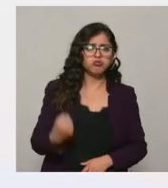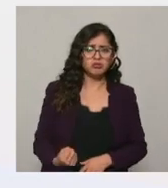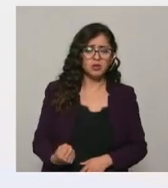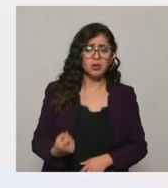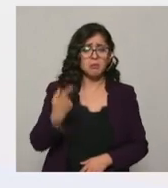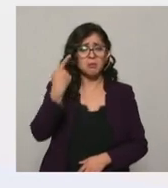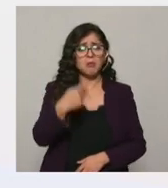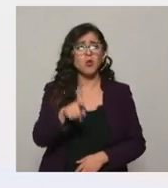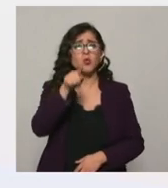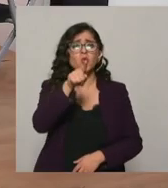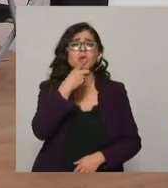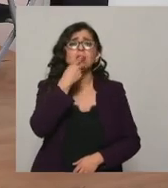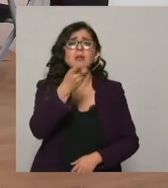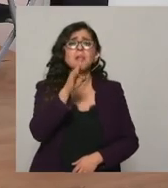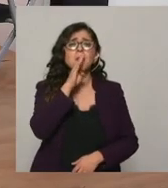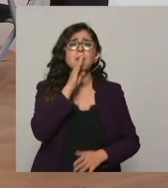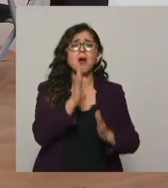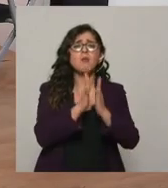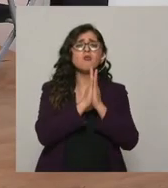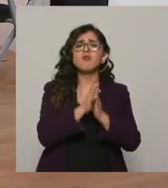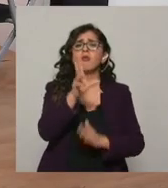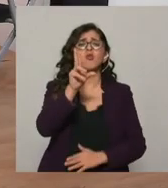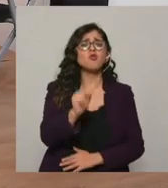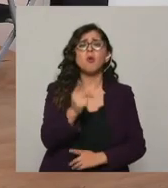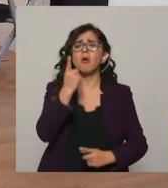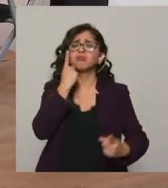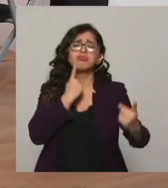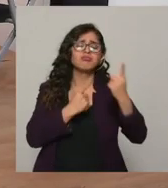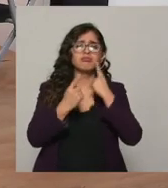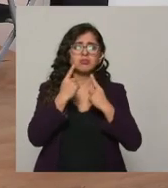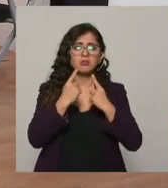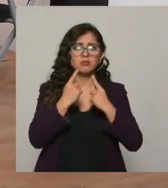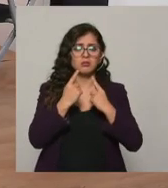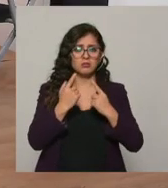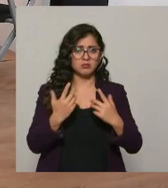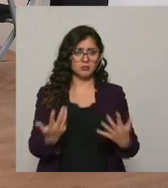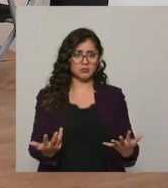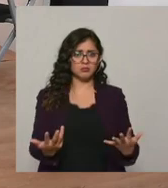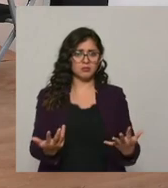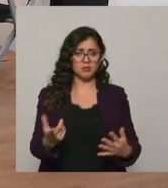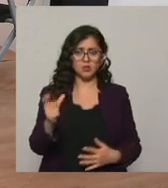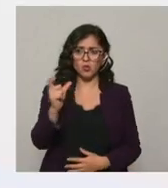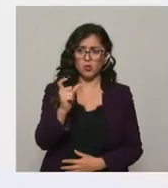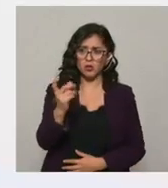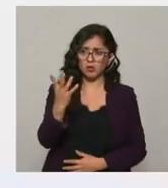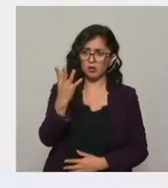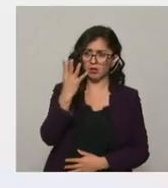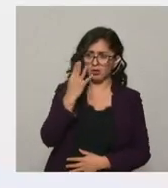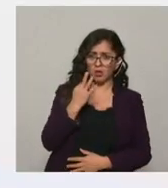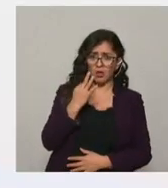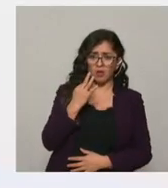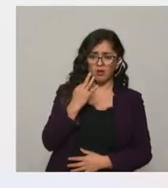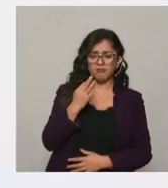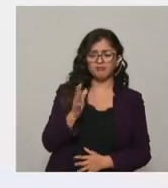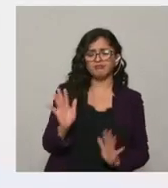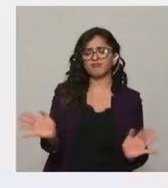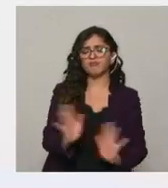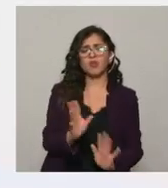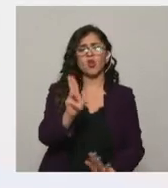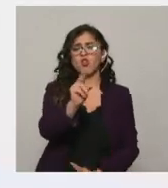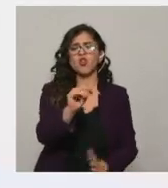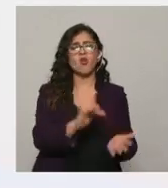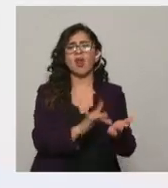mamá que no empiece a llorar. Y cuando a mí me dicen eso, ay, no, gracias, no necesito tu espacio,